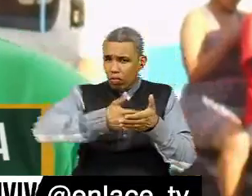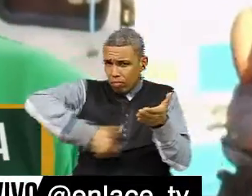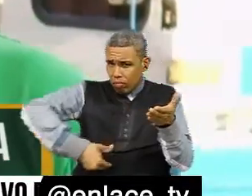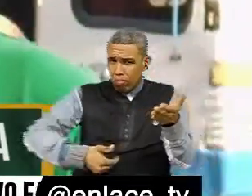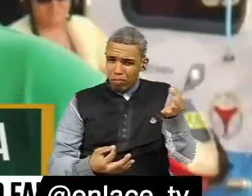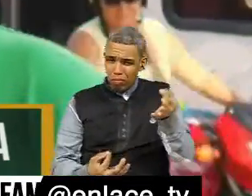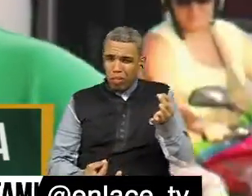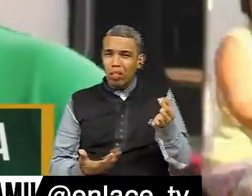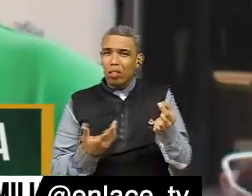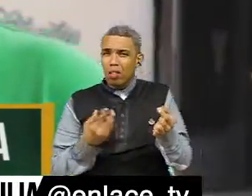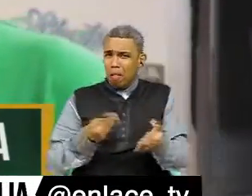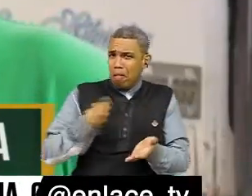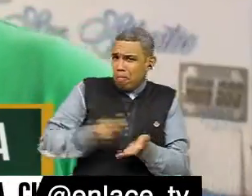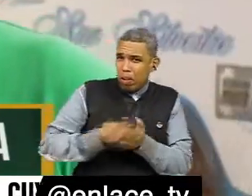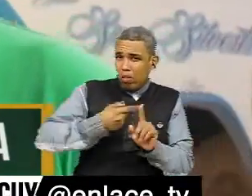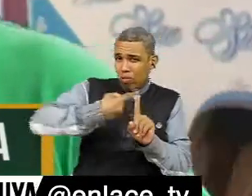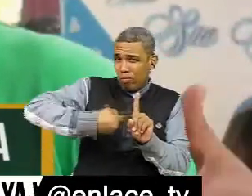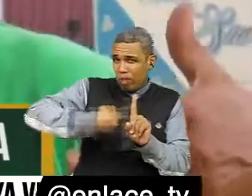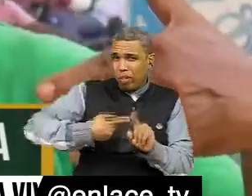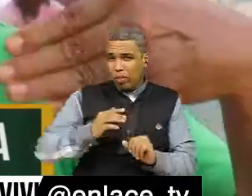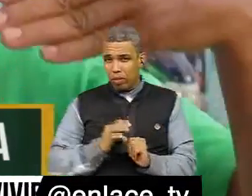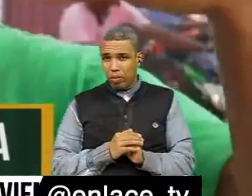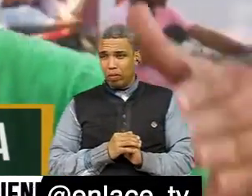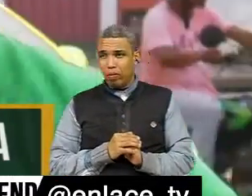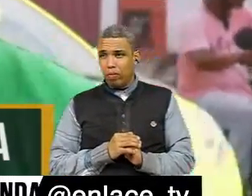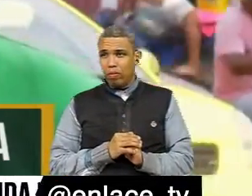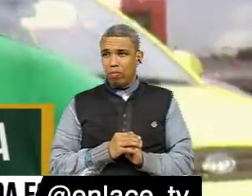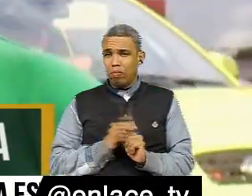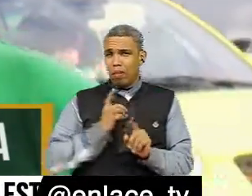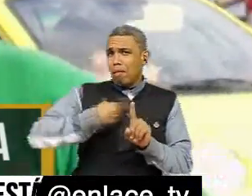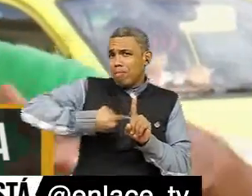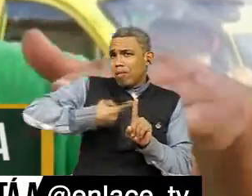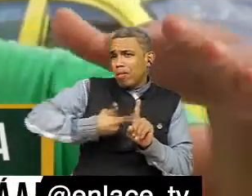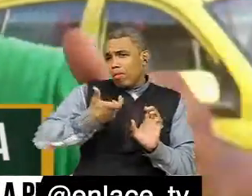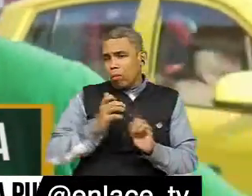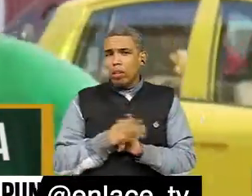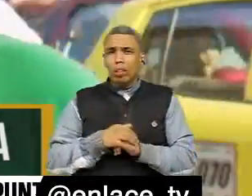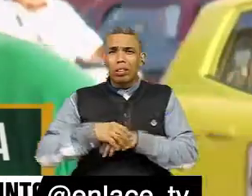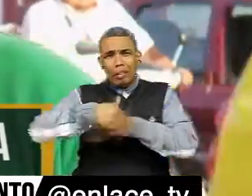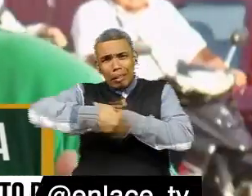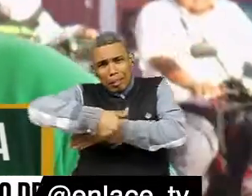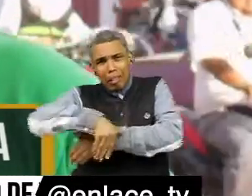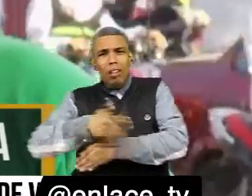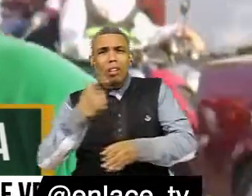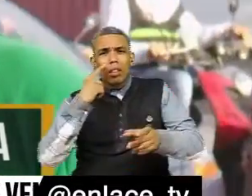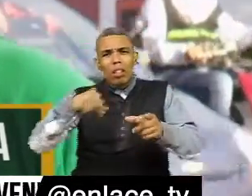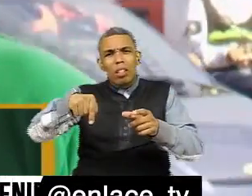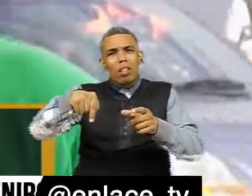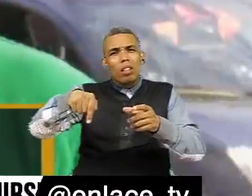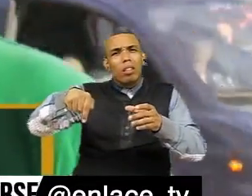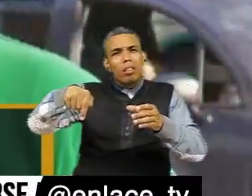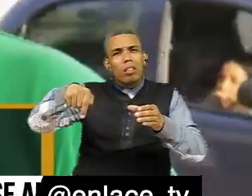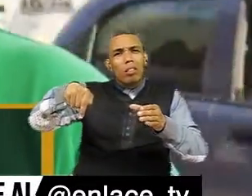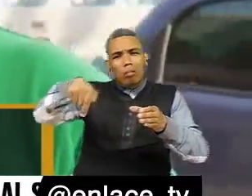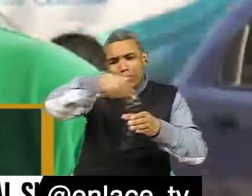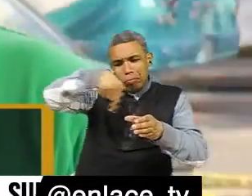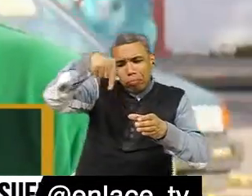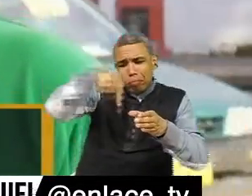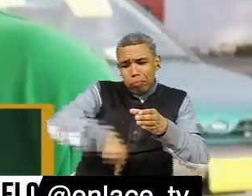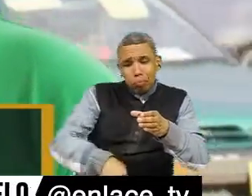pagando un incentivo para que permanezcan estos manjoles tapados.